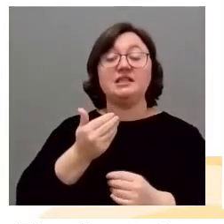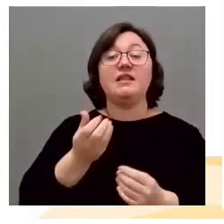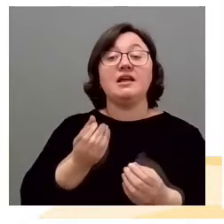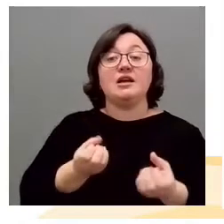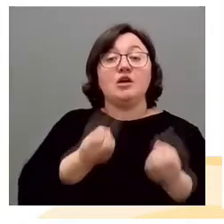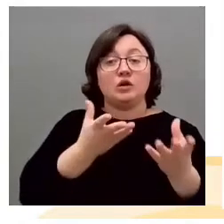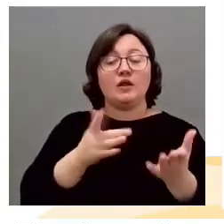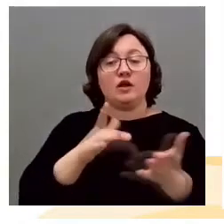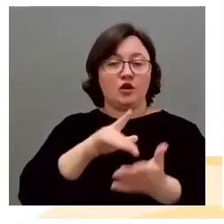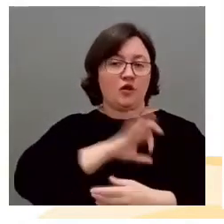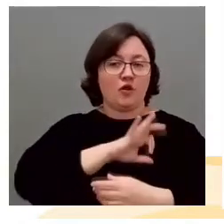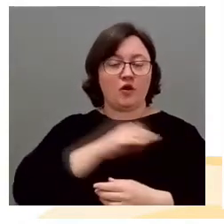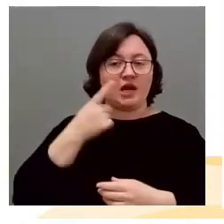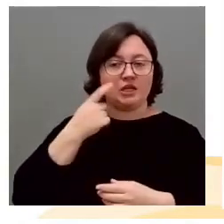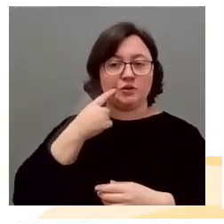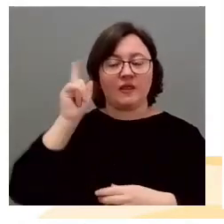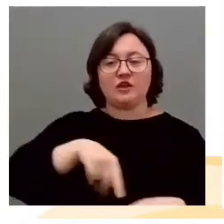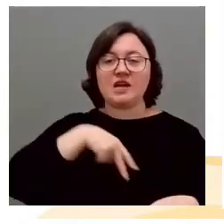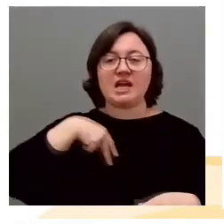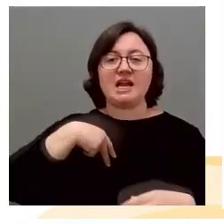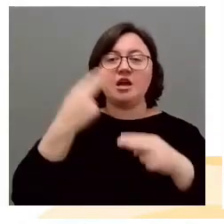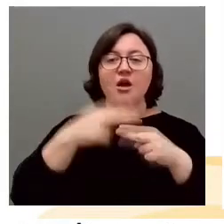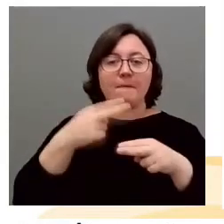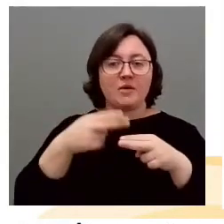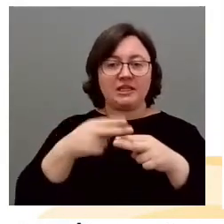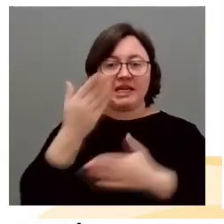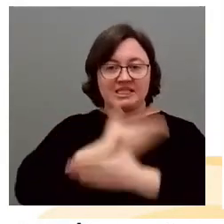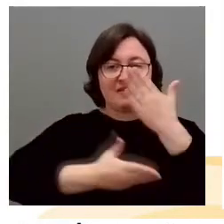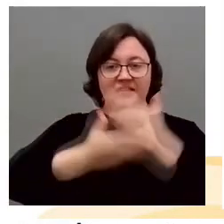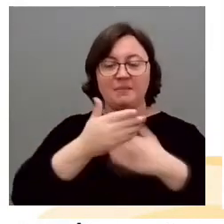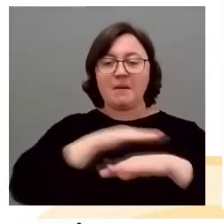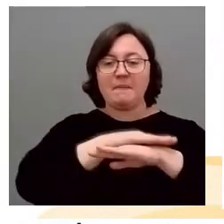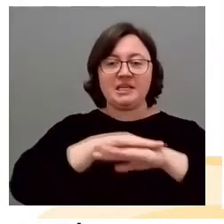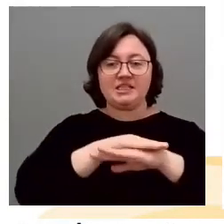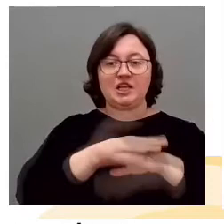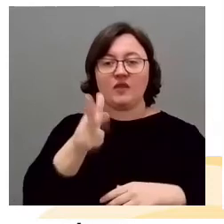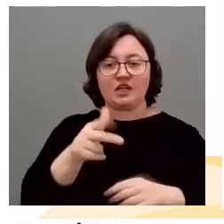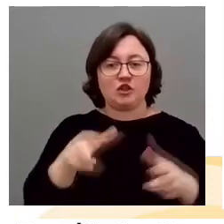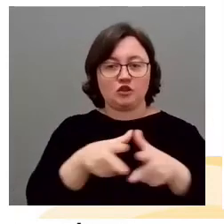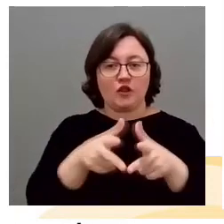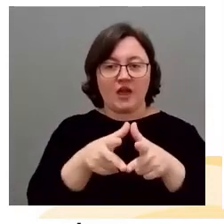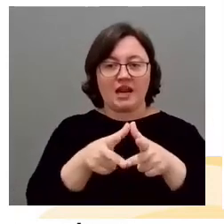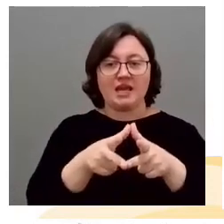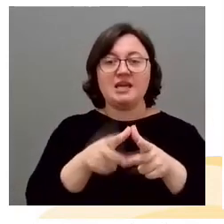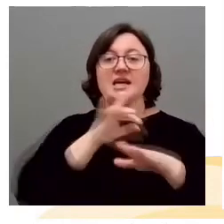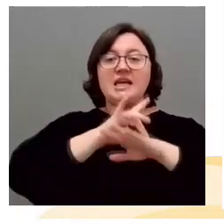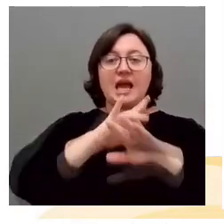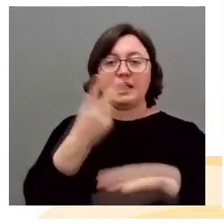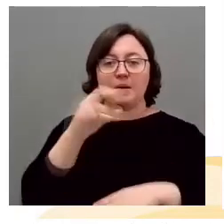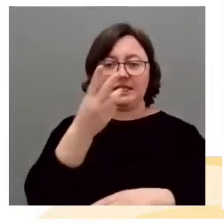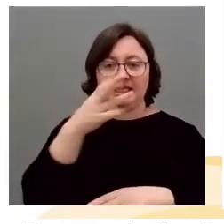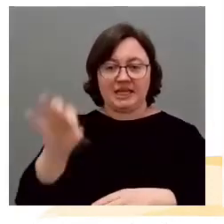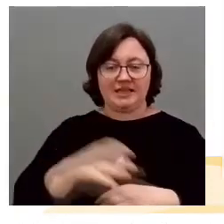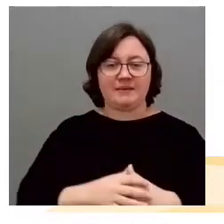intervención de don Jesús Celada, director general de Políticas de Discapacidad del Ministerio de Derecho Social y Agenda 2030.